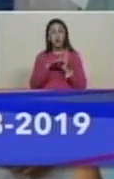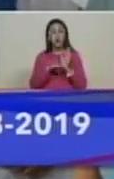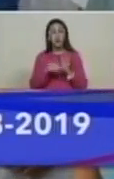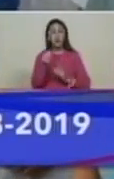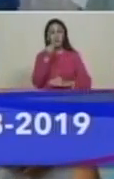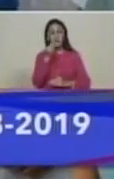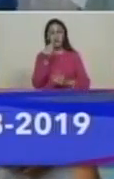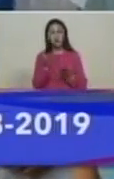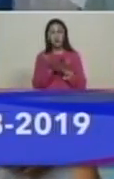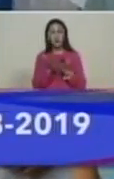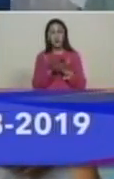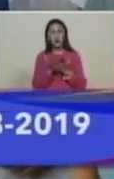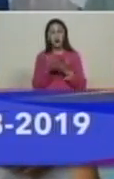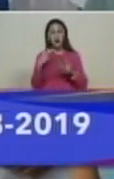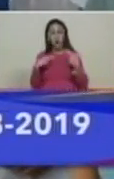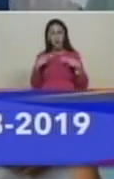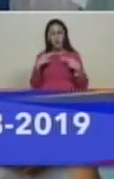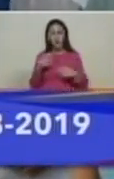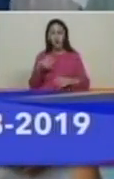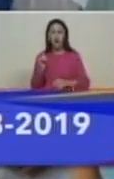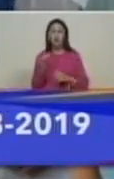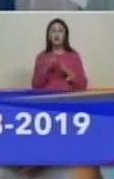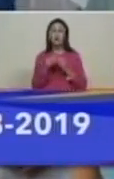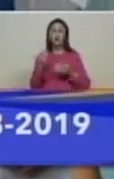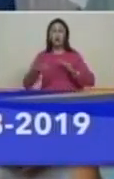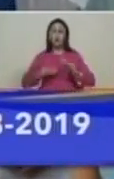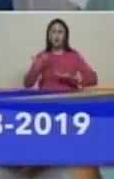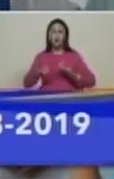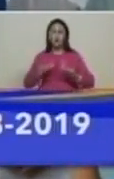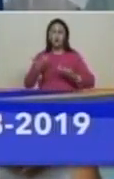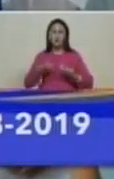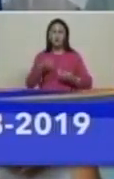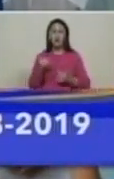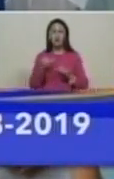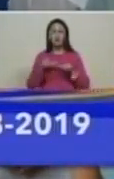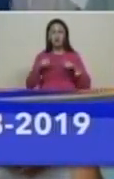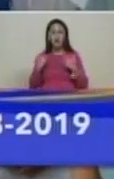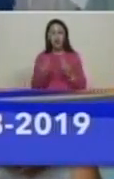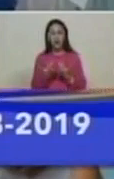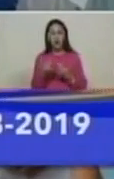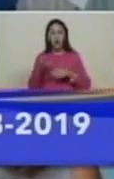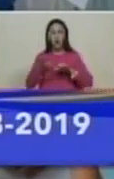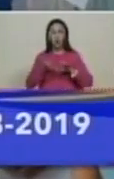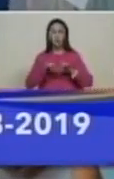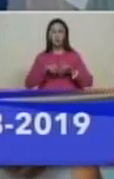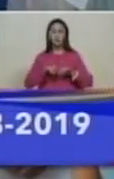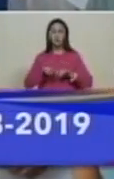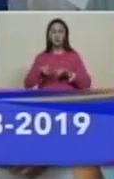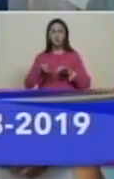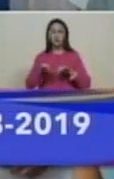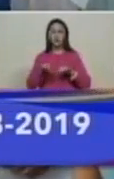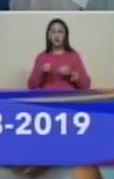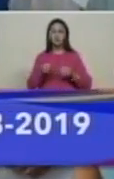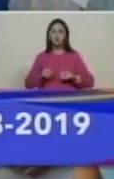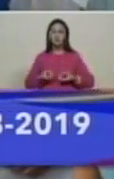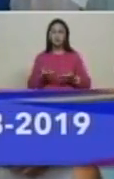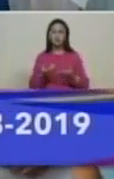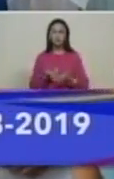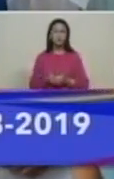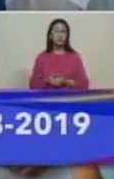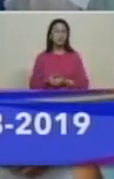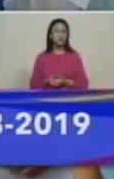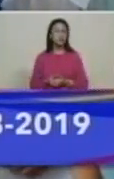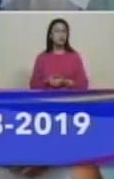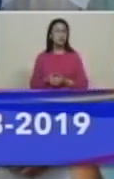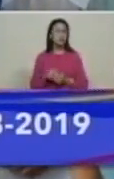alimentación escolar con su comedor, con toda su cocina, tiene la sala de computación, está dotado con los